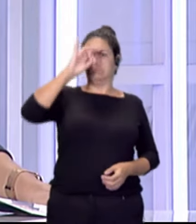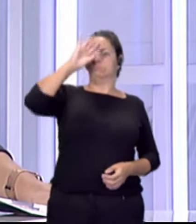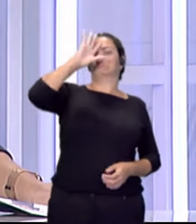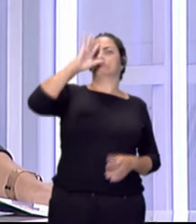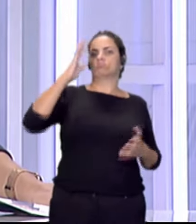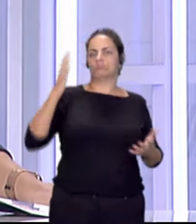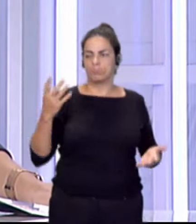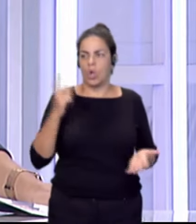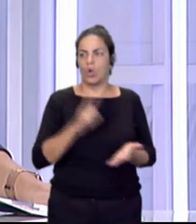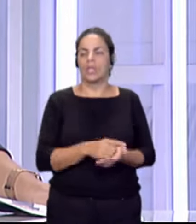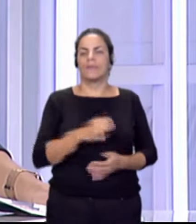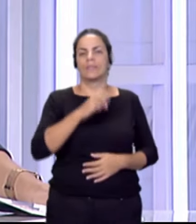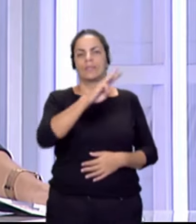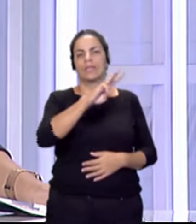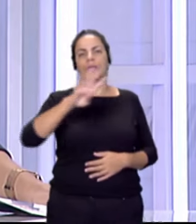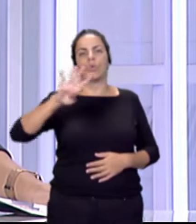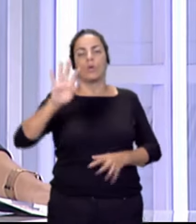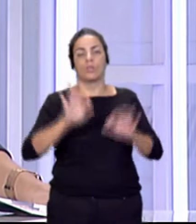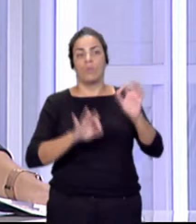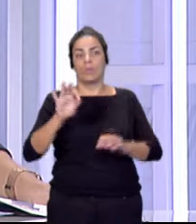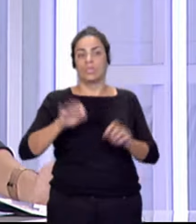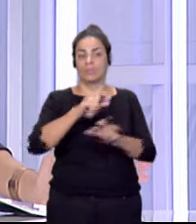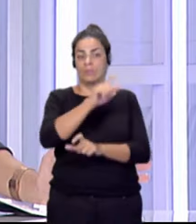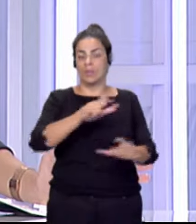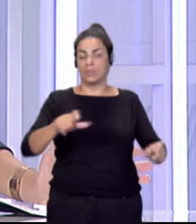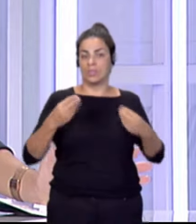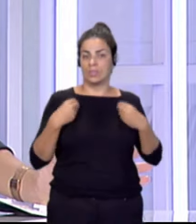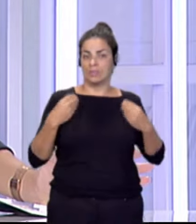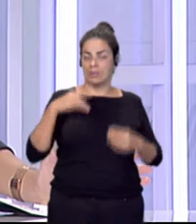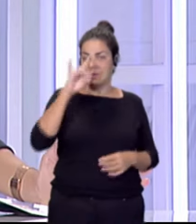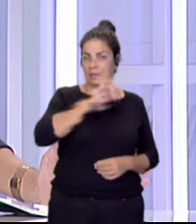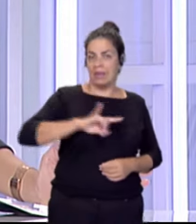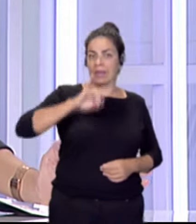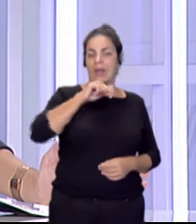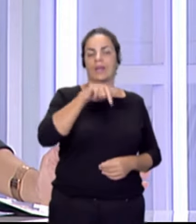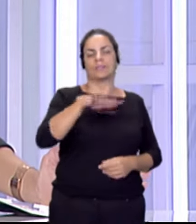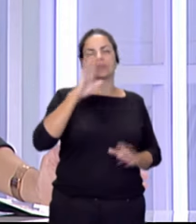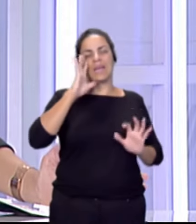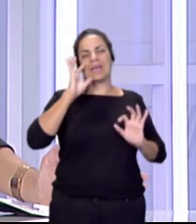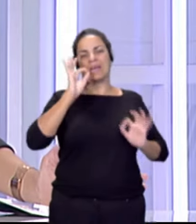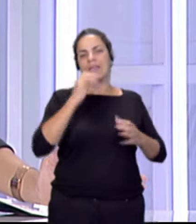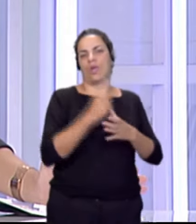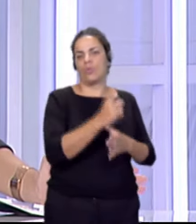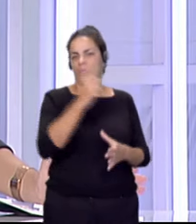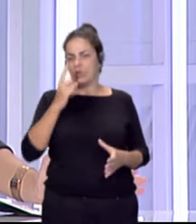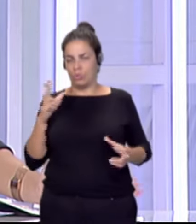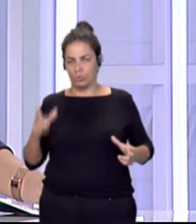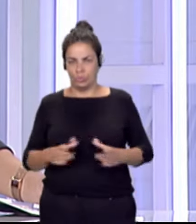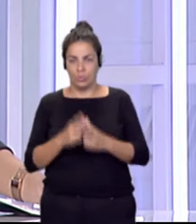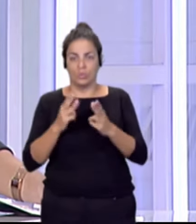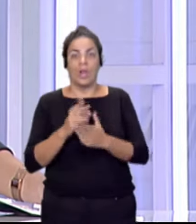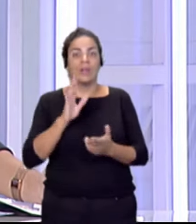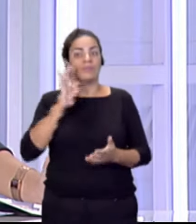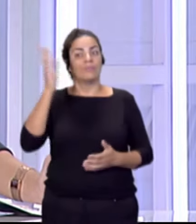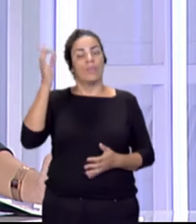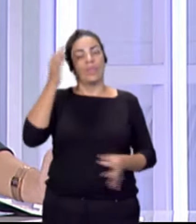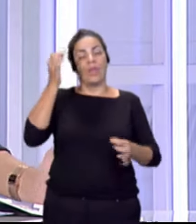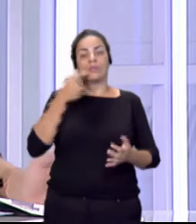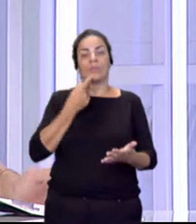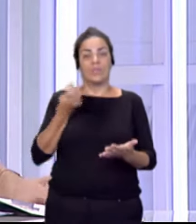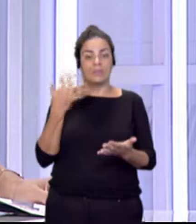de nuevo un 34% de la población en Canarias que está en riesgo de exclusión social, lo recoge el informe que se presentó en el